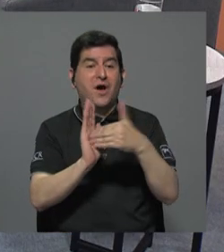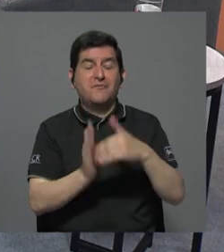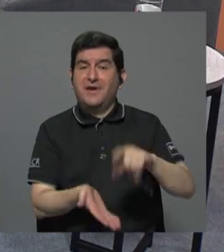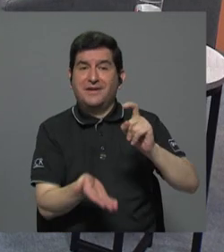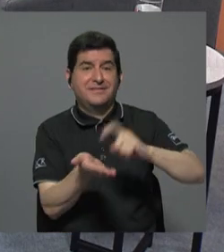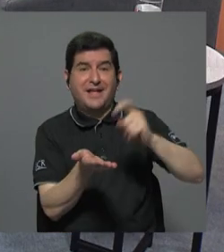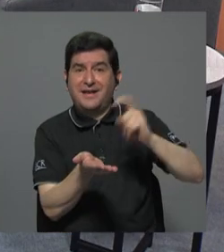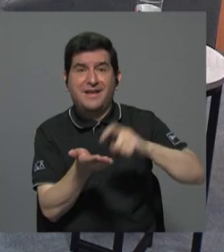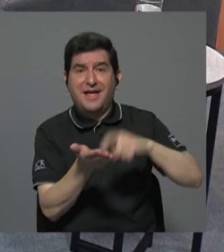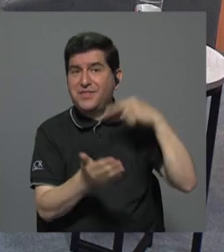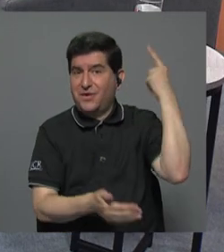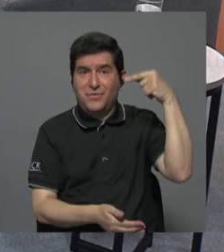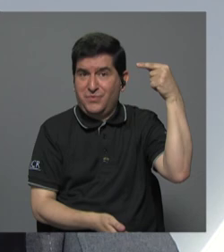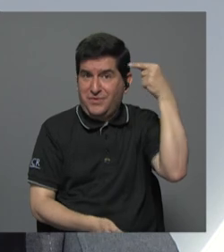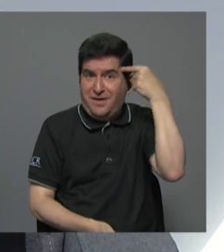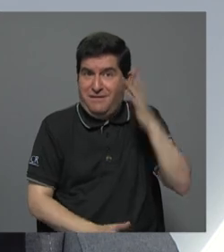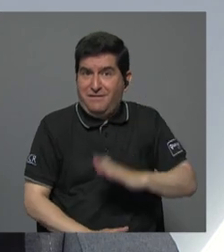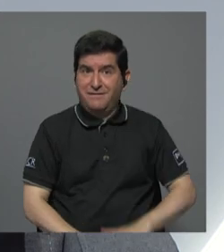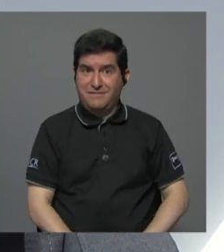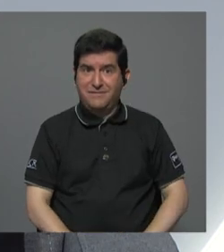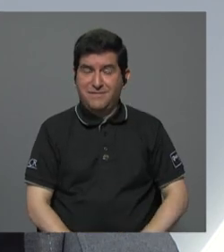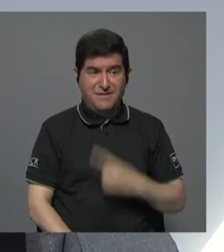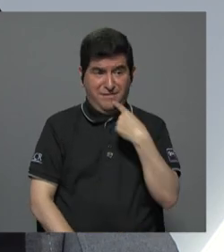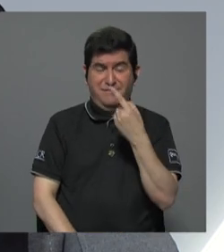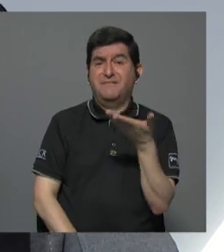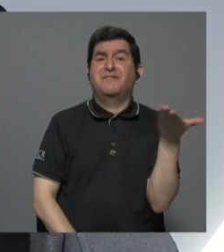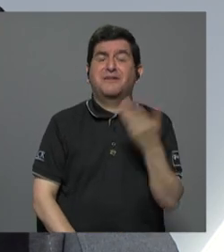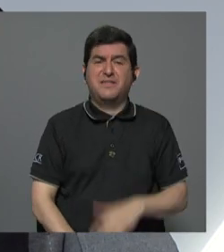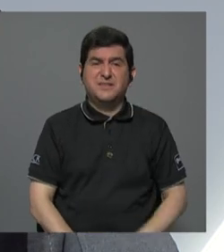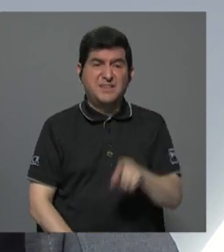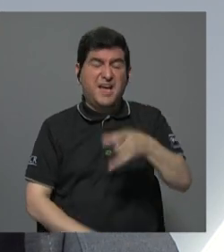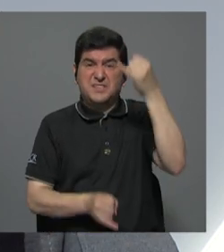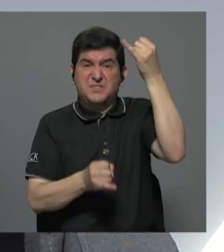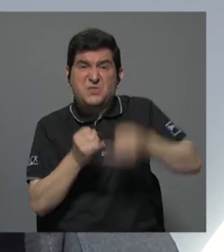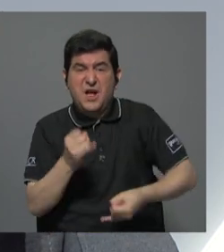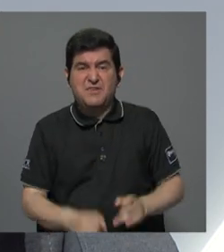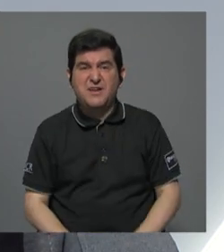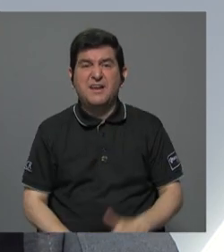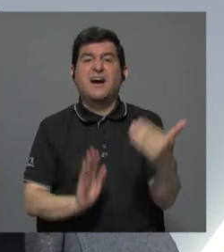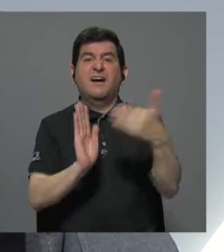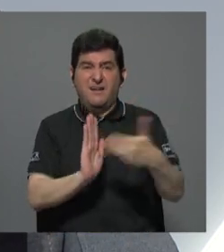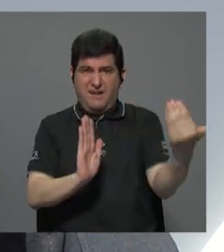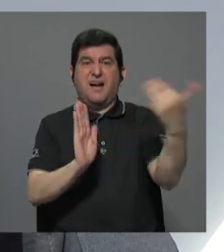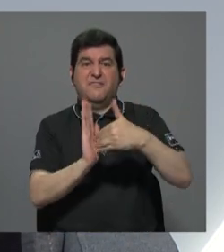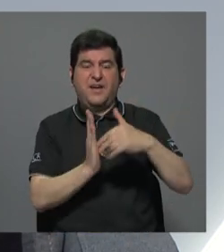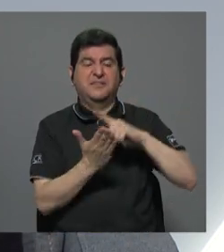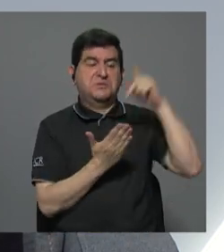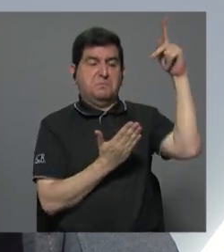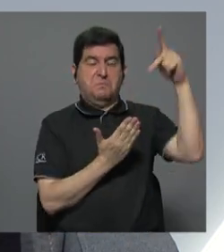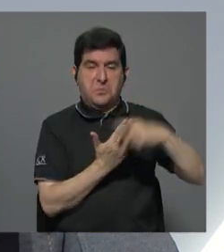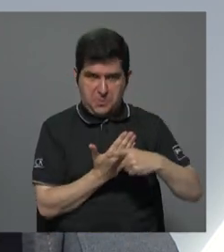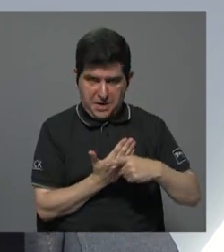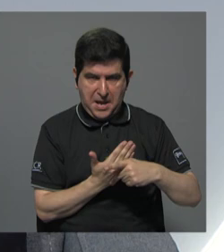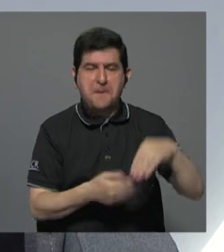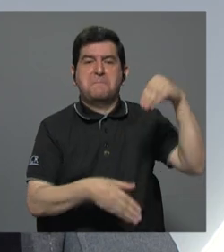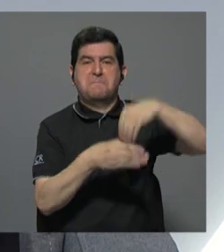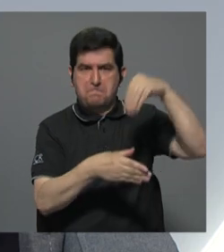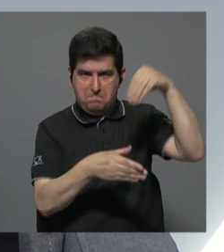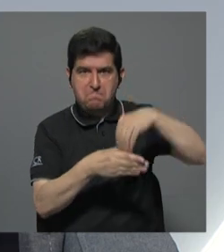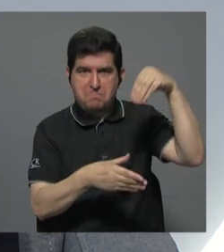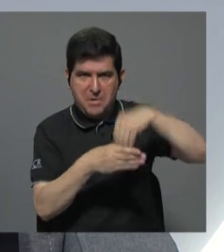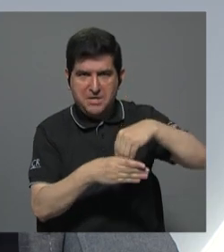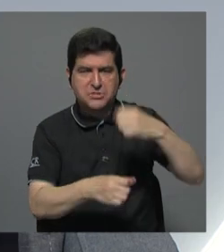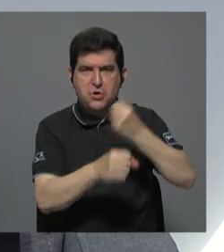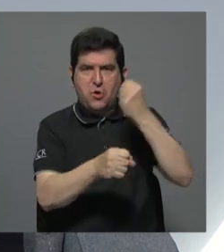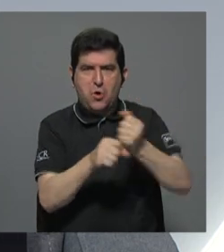déficit fiscal entonces bueno lo que ellos dicen es esto finalmente va a afectar programas inversión en